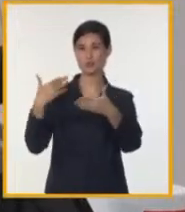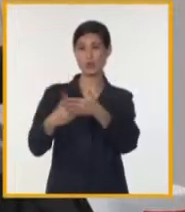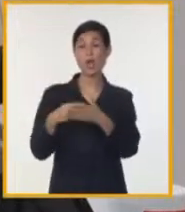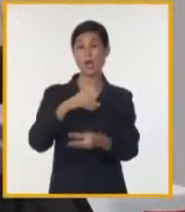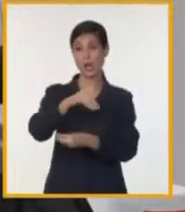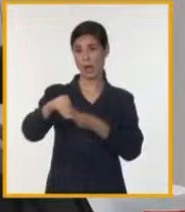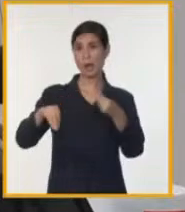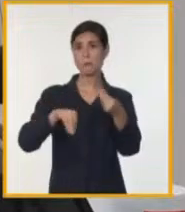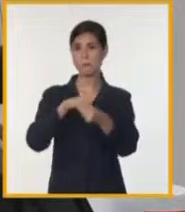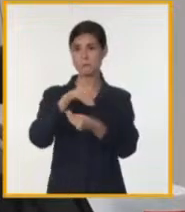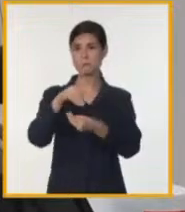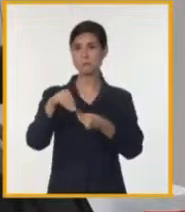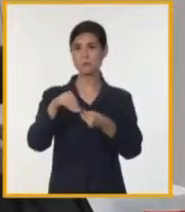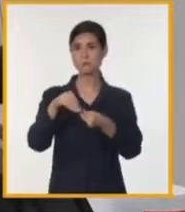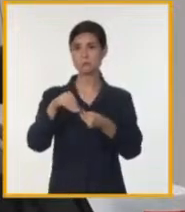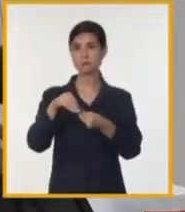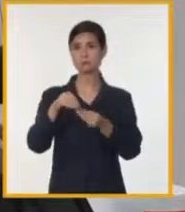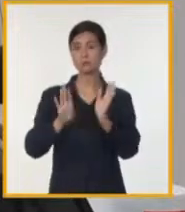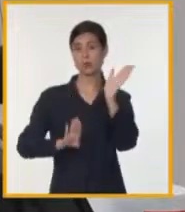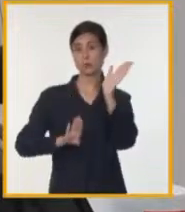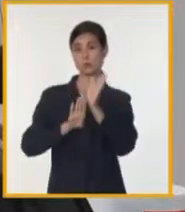funcional y hoy